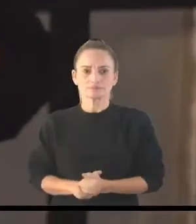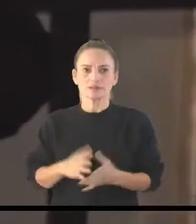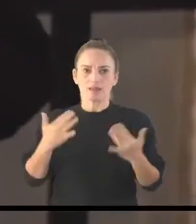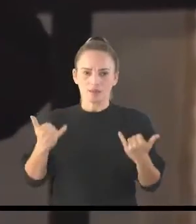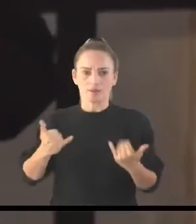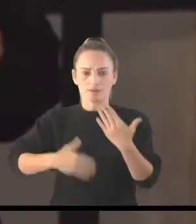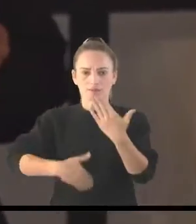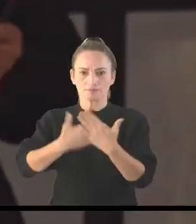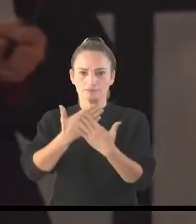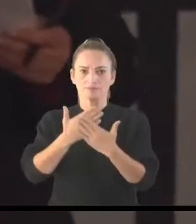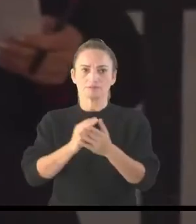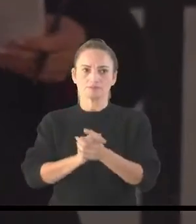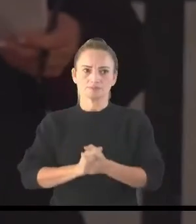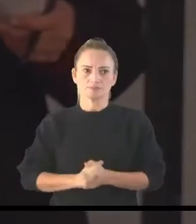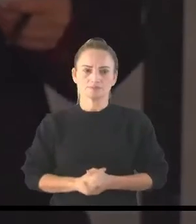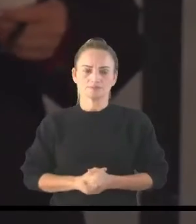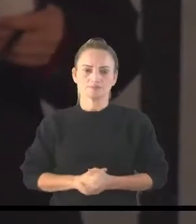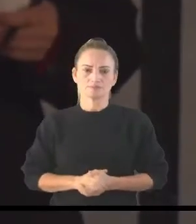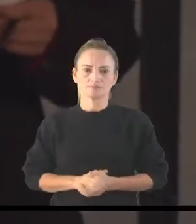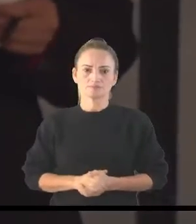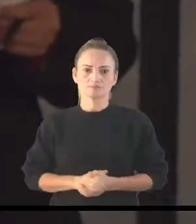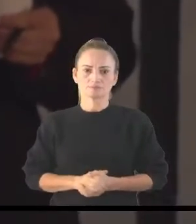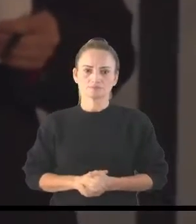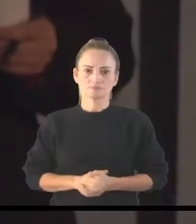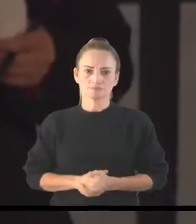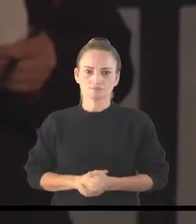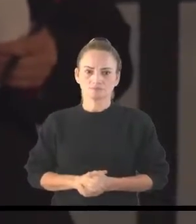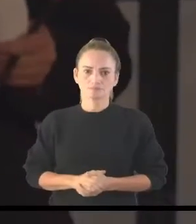la música, por favor.